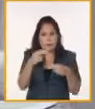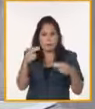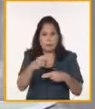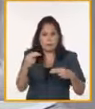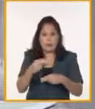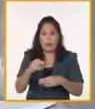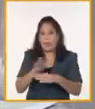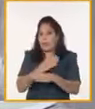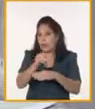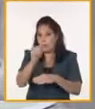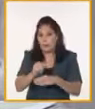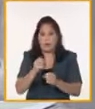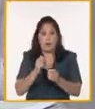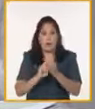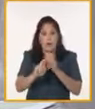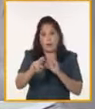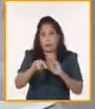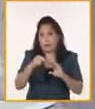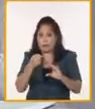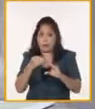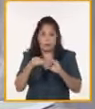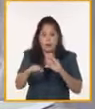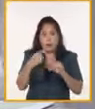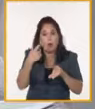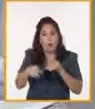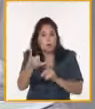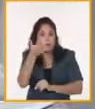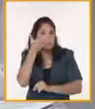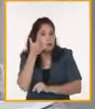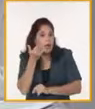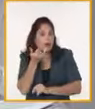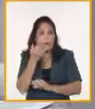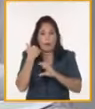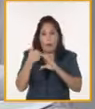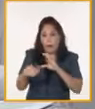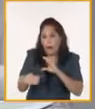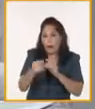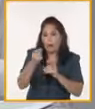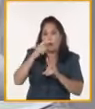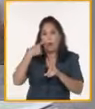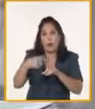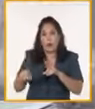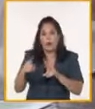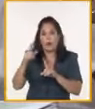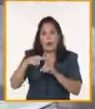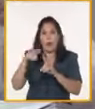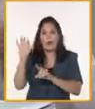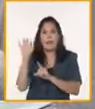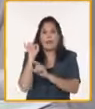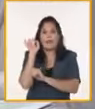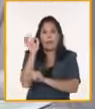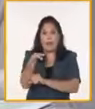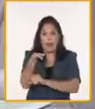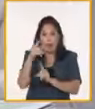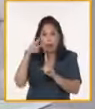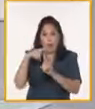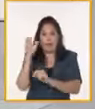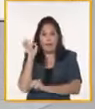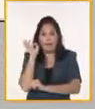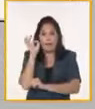diferentes personas que Llaman por teléfono o a través del canal de Telegram que lo podemos